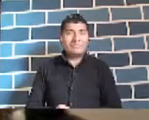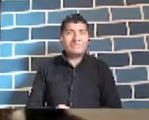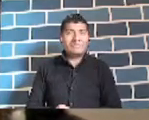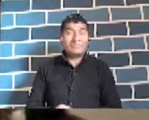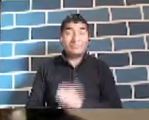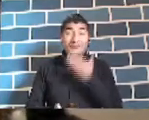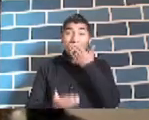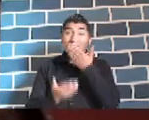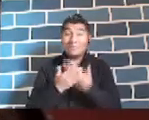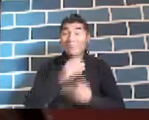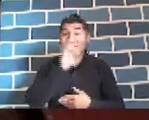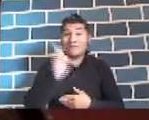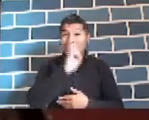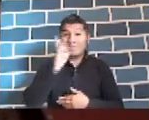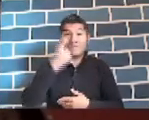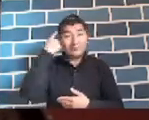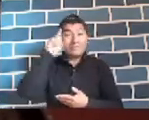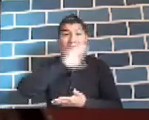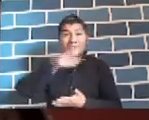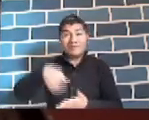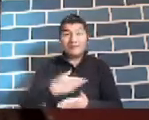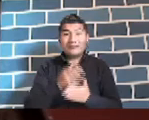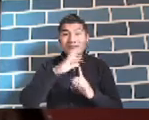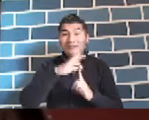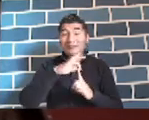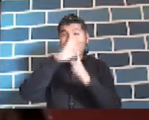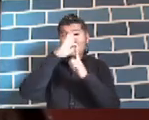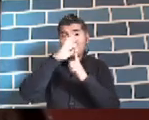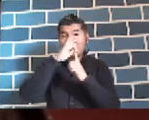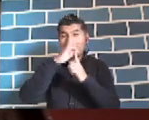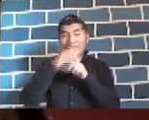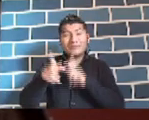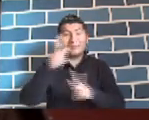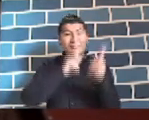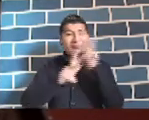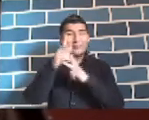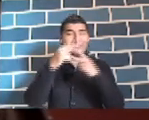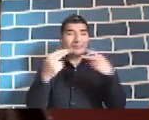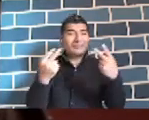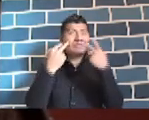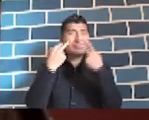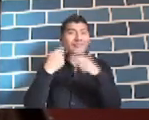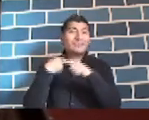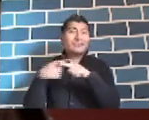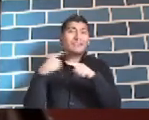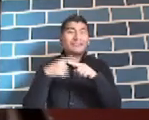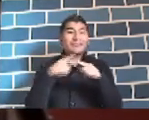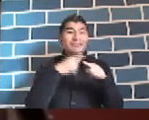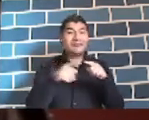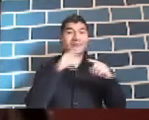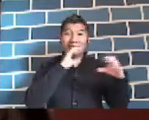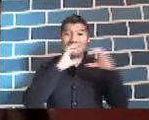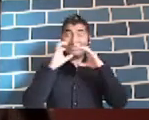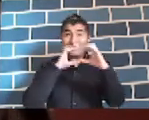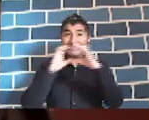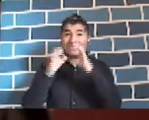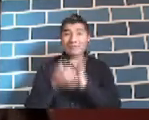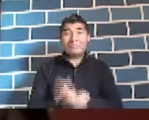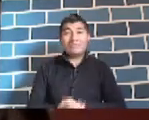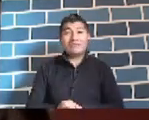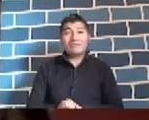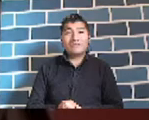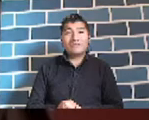buen domingo para todos en especial a quienes nos siguen a través de los diferentes medios de comunicación